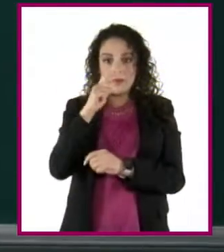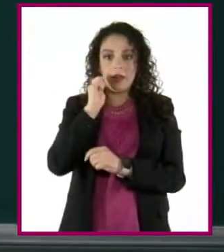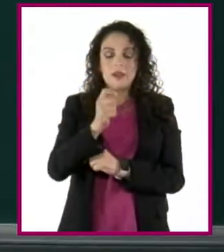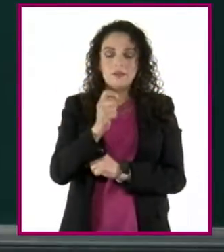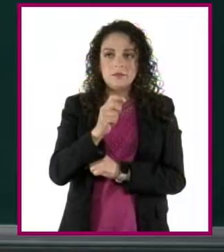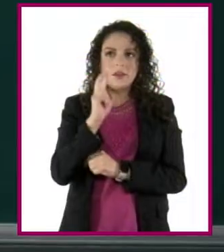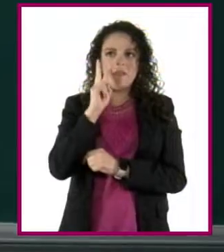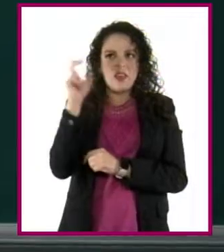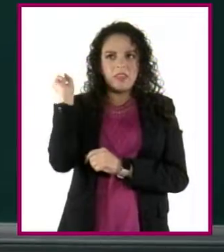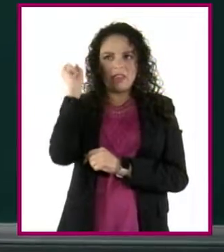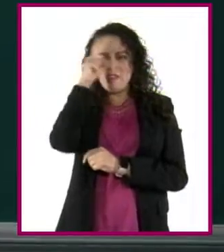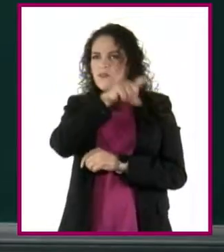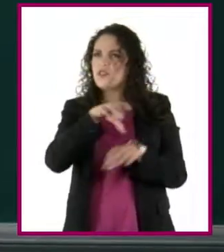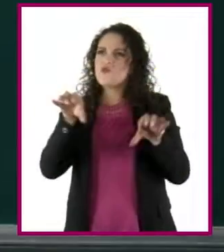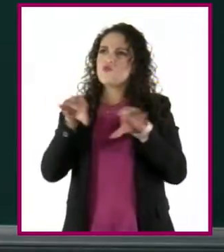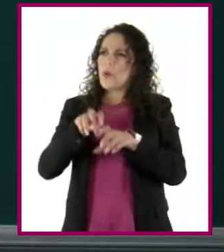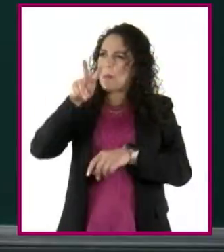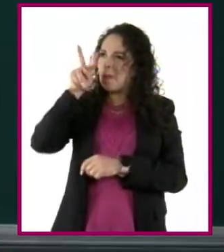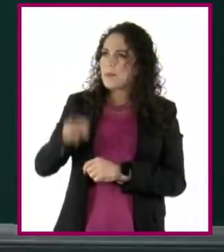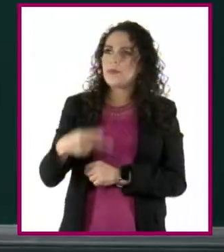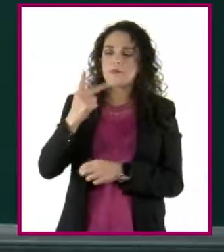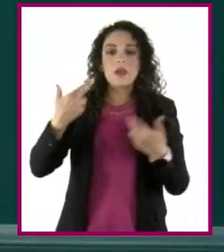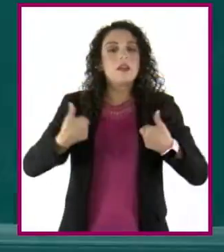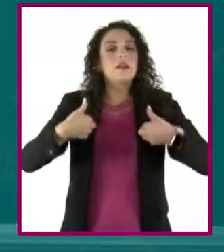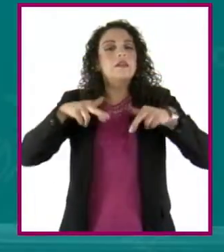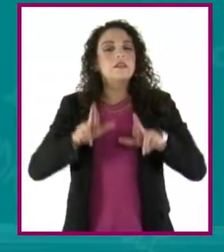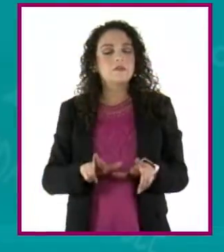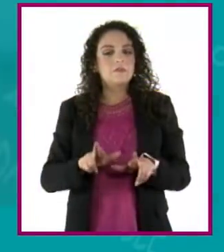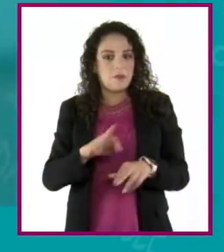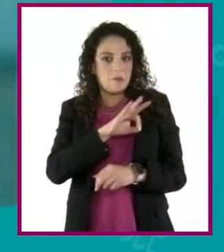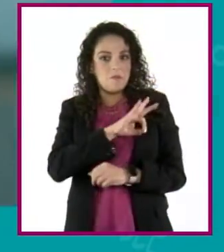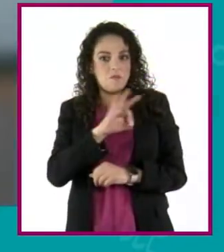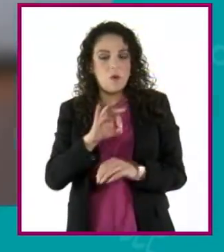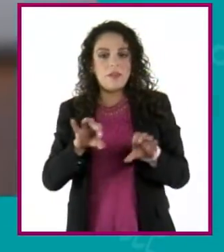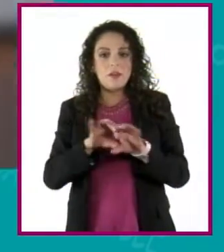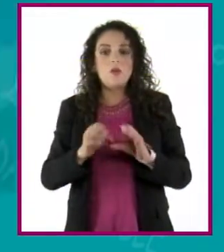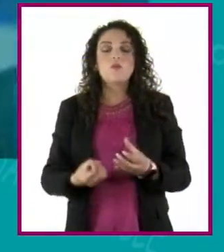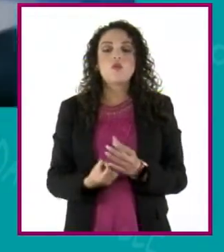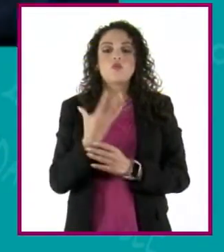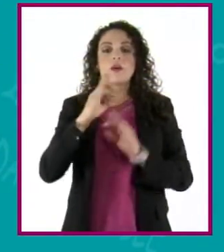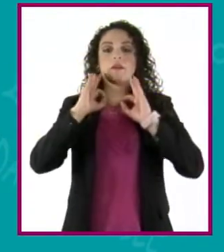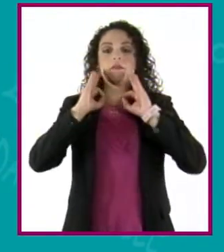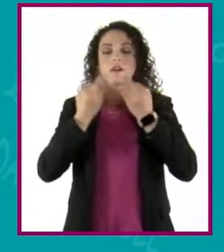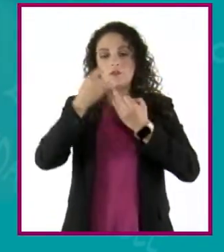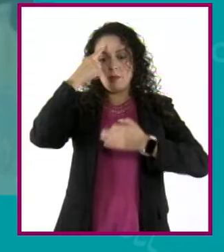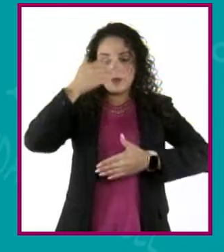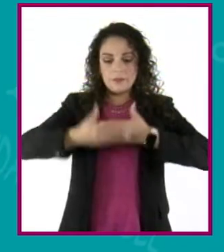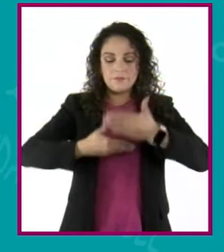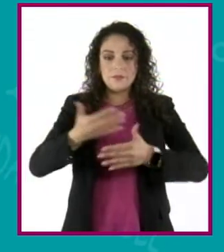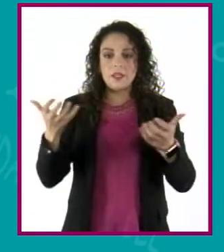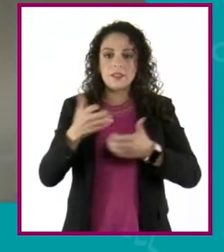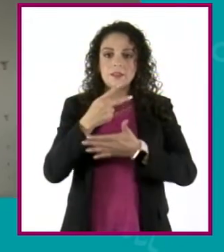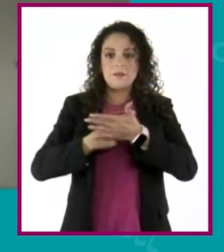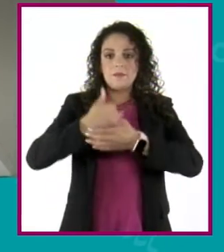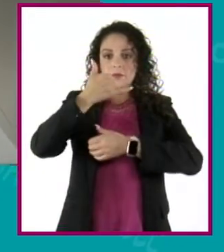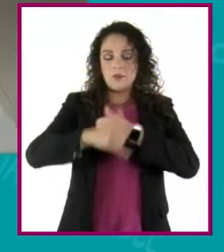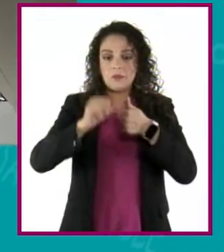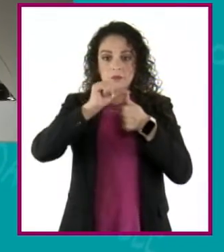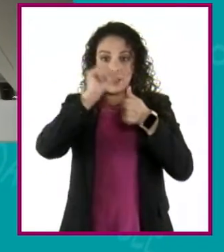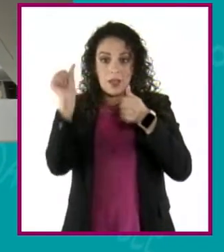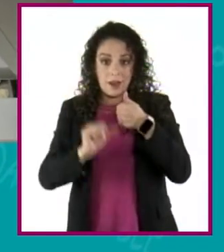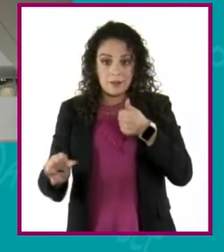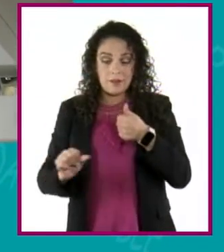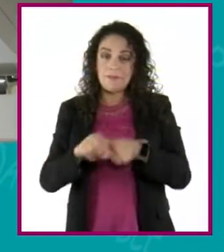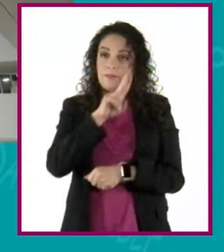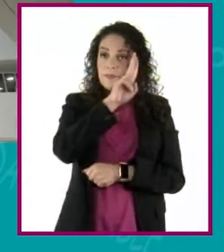y sus representaciones, pero también brindan la capacidad de inventar nuevas formas y procesos para desarrollar proyectos artísticos tanto en la